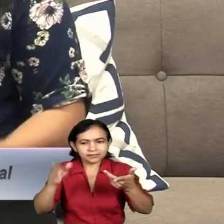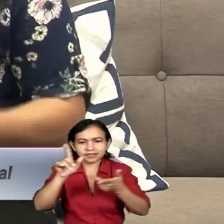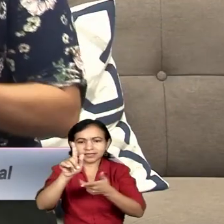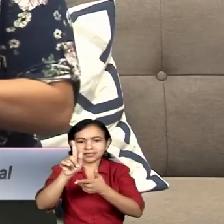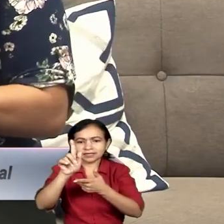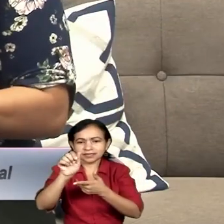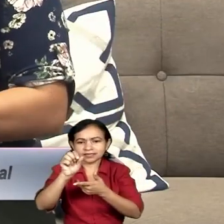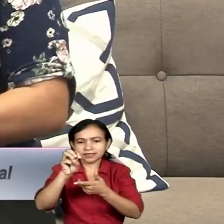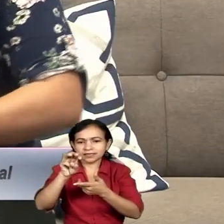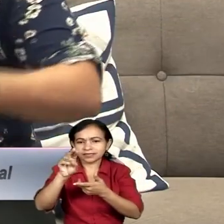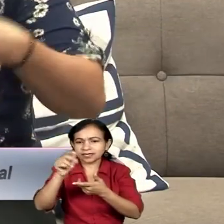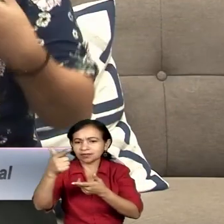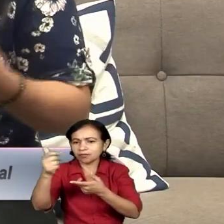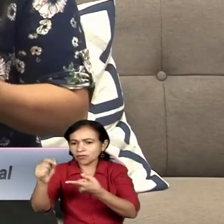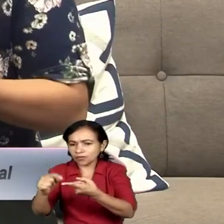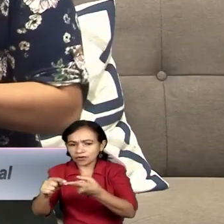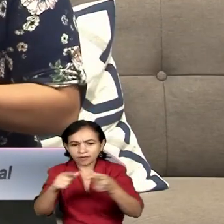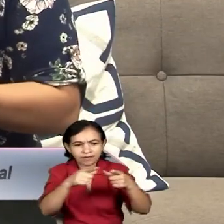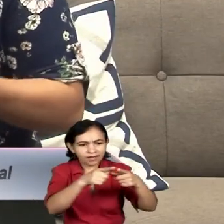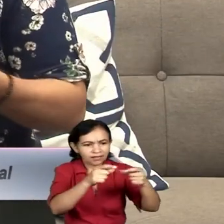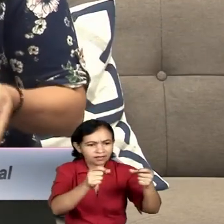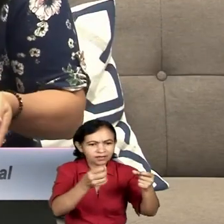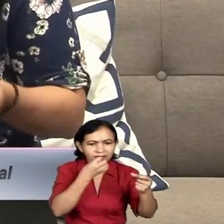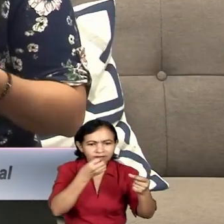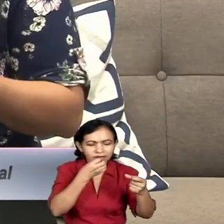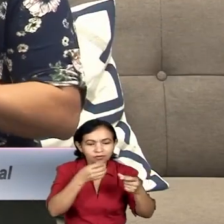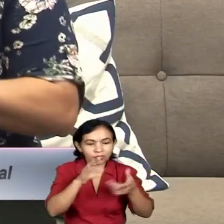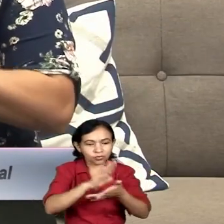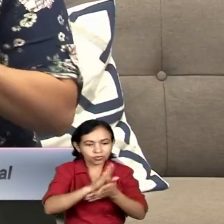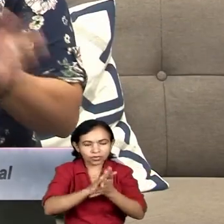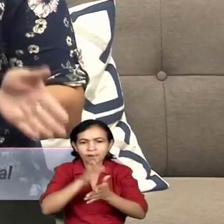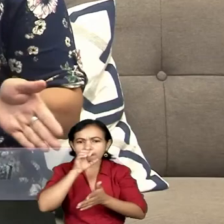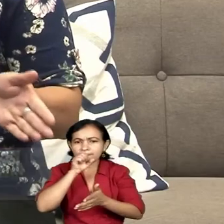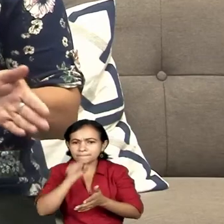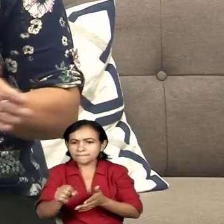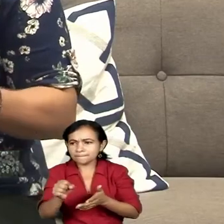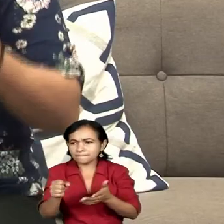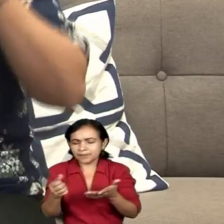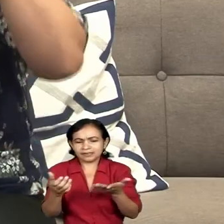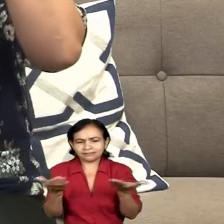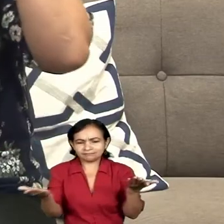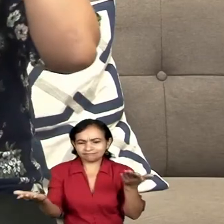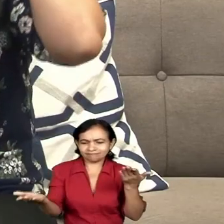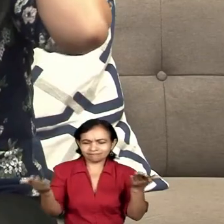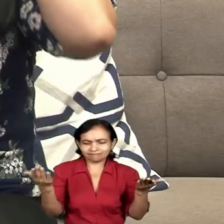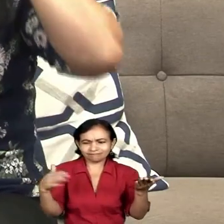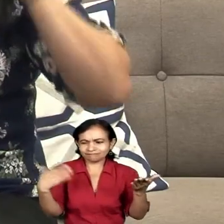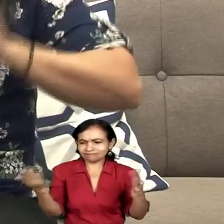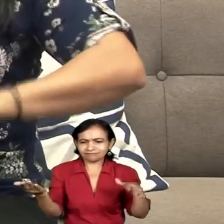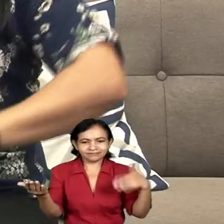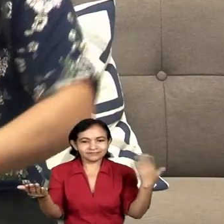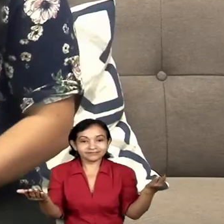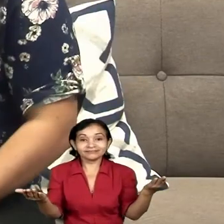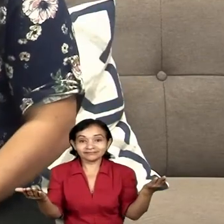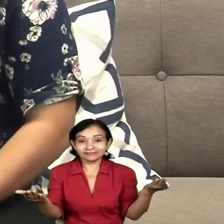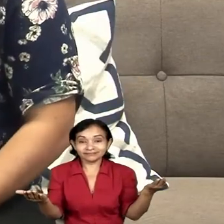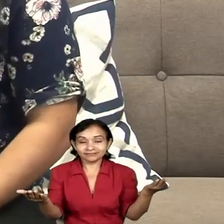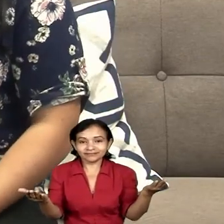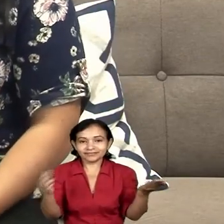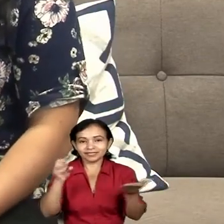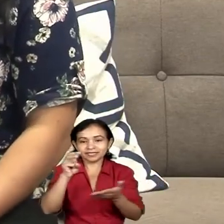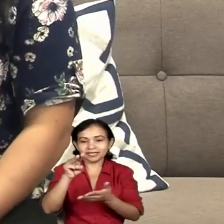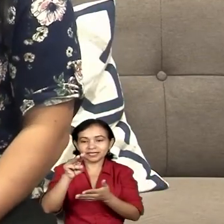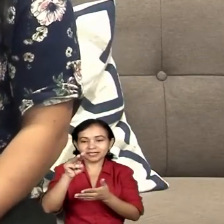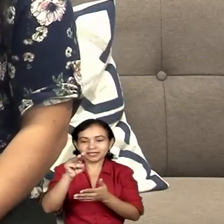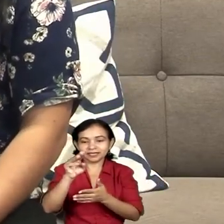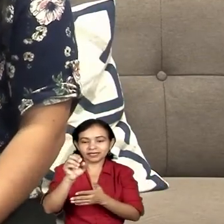el nacatamal aquí en Managua, con qué lo comen, con tortilla, con pan, que ese es un gran dilema también. La montuca en el